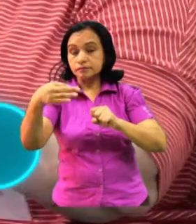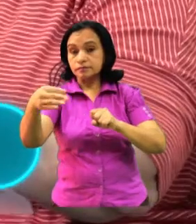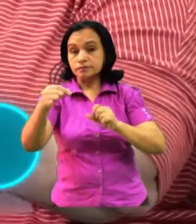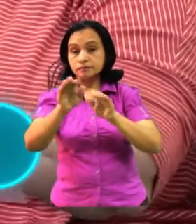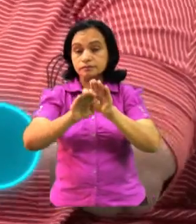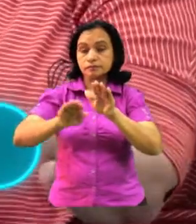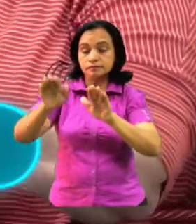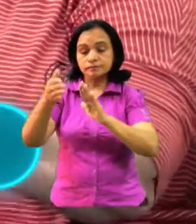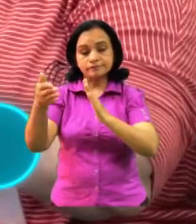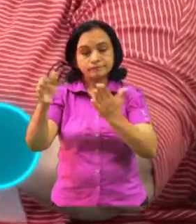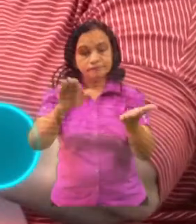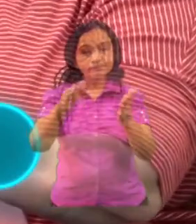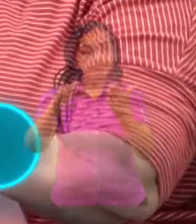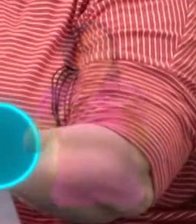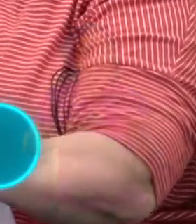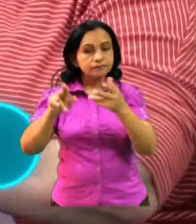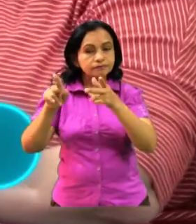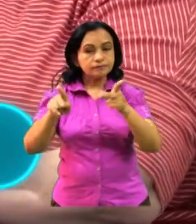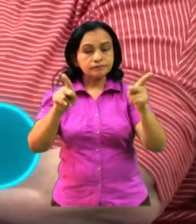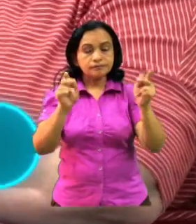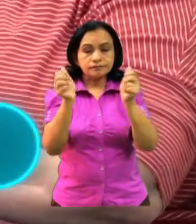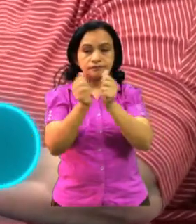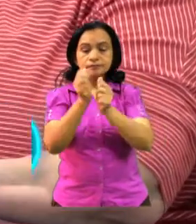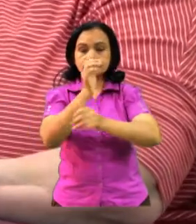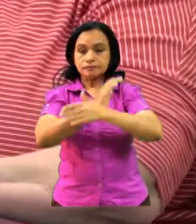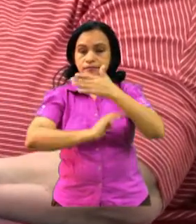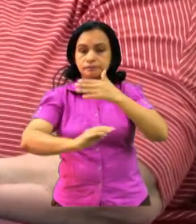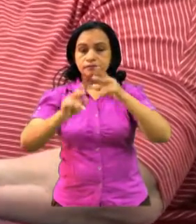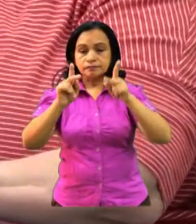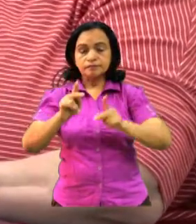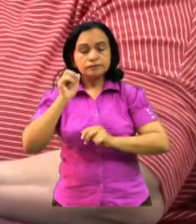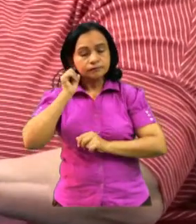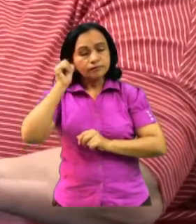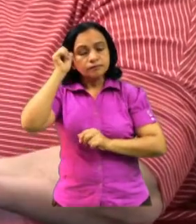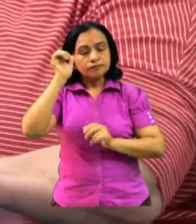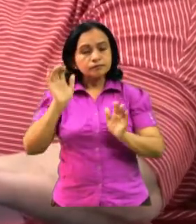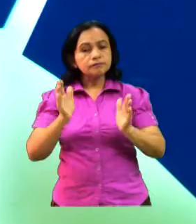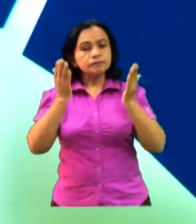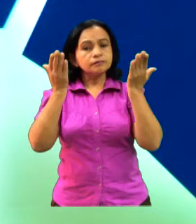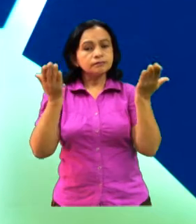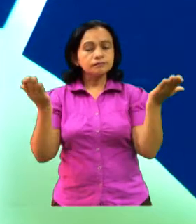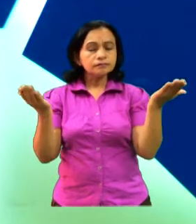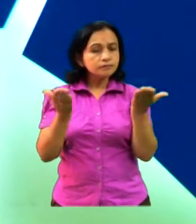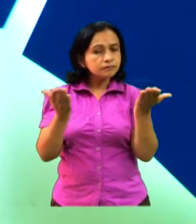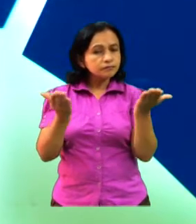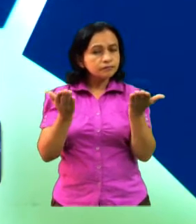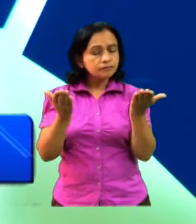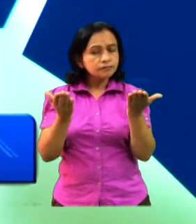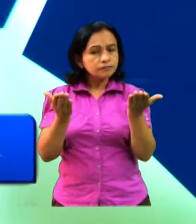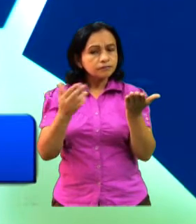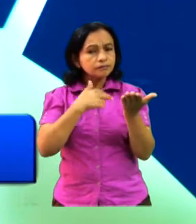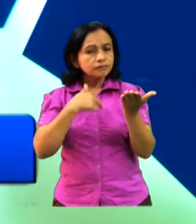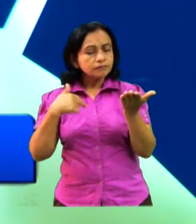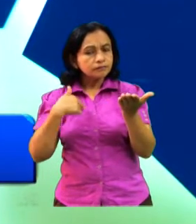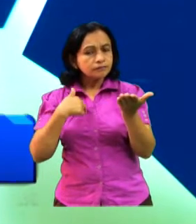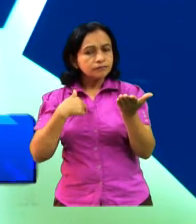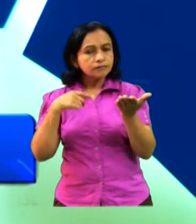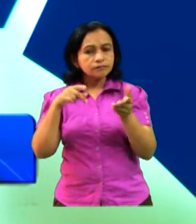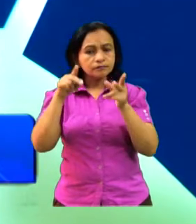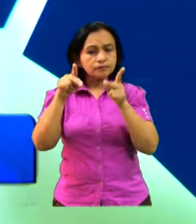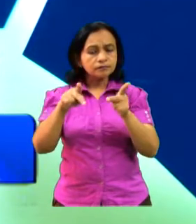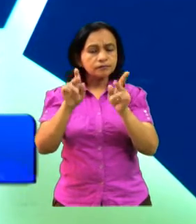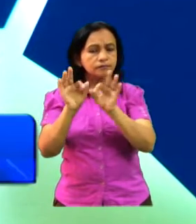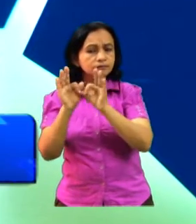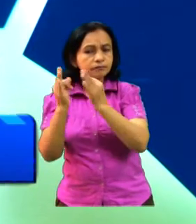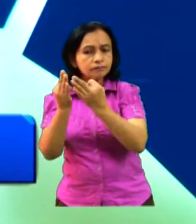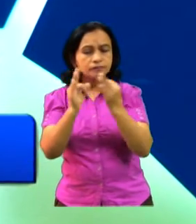existan más muertes, pues, digamos, de las personas con discapacidad y de las personas adultos mayores. ¿Cómo estas herramientas han sido acogidas por parte de